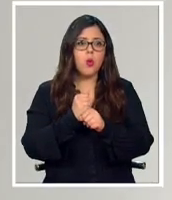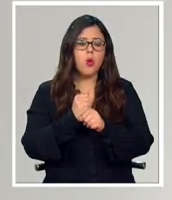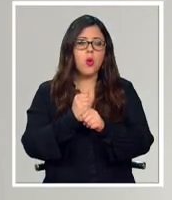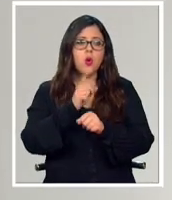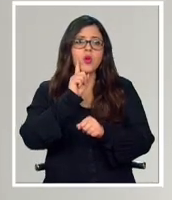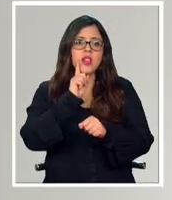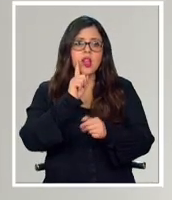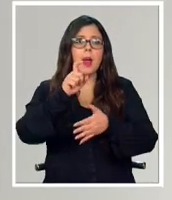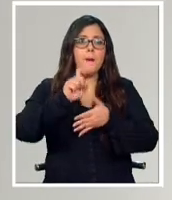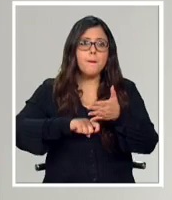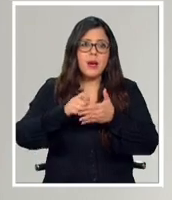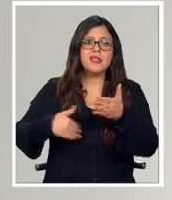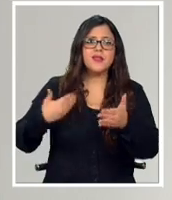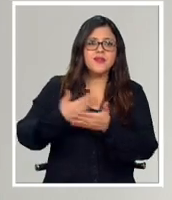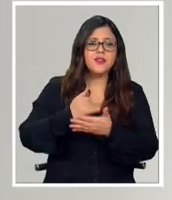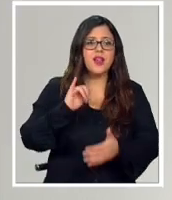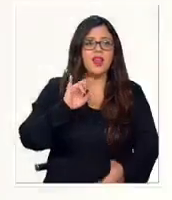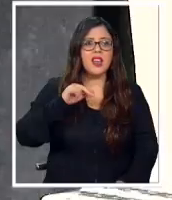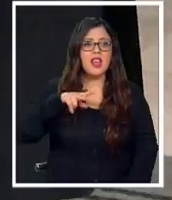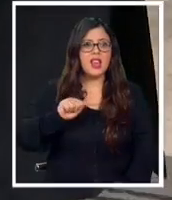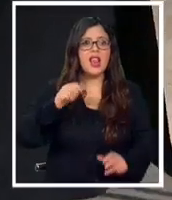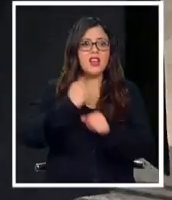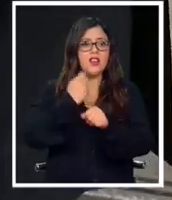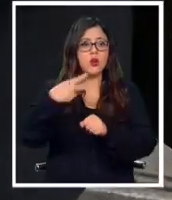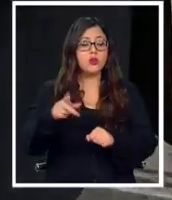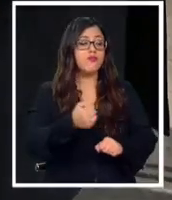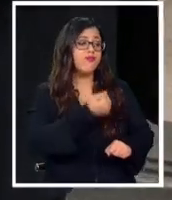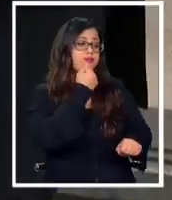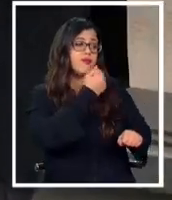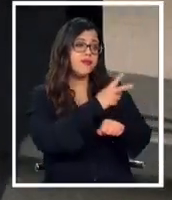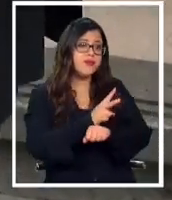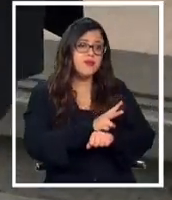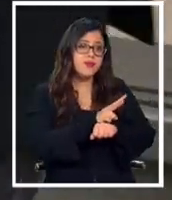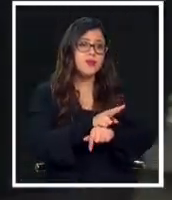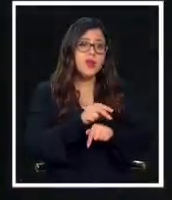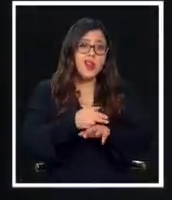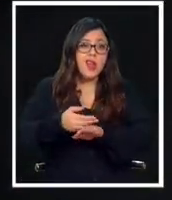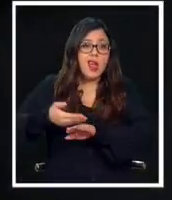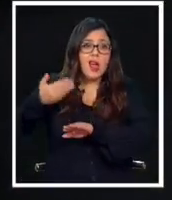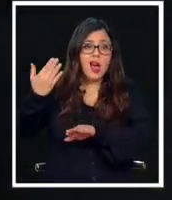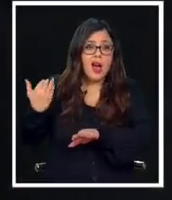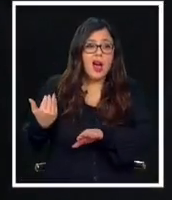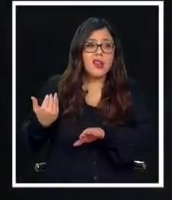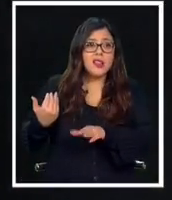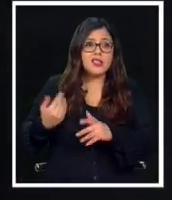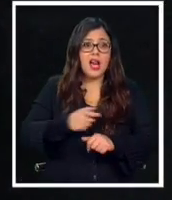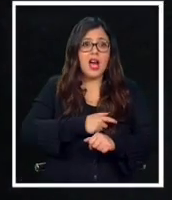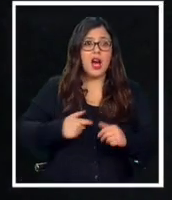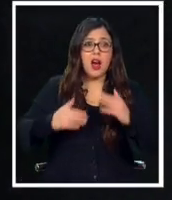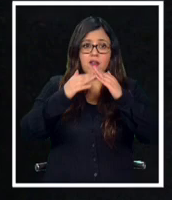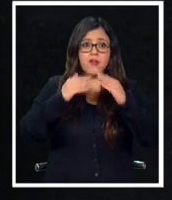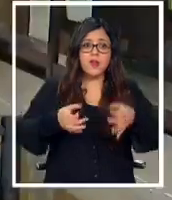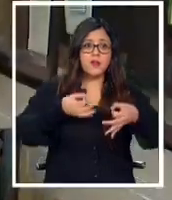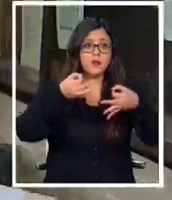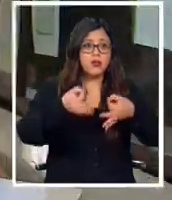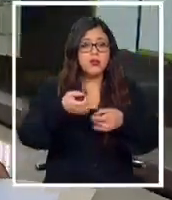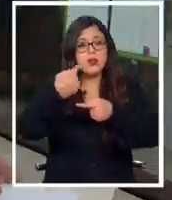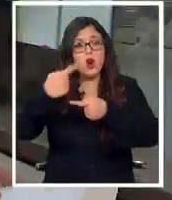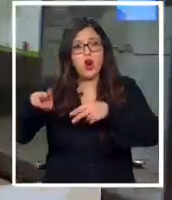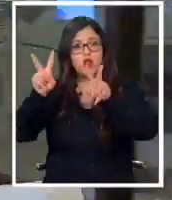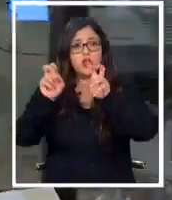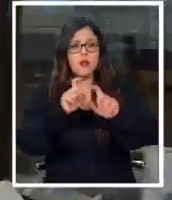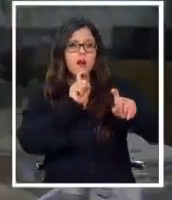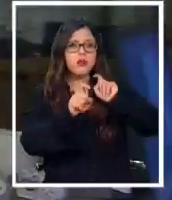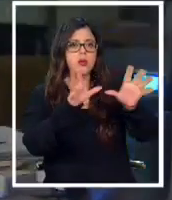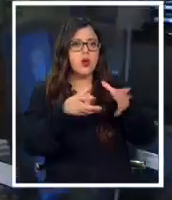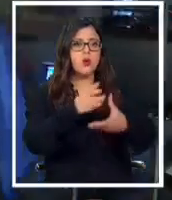tenido durante estos meses irina en su desempeño error administrativo que antes de ser enmendado por la moneda generó una nueva ofensiva de la